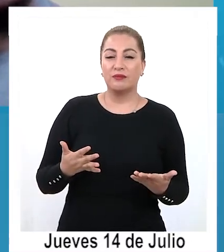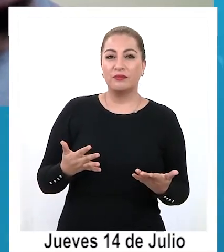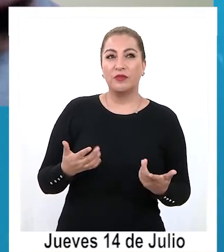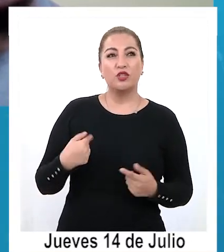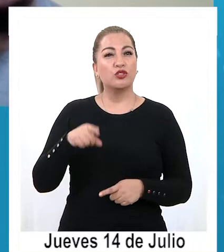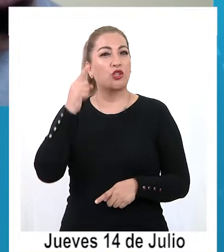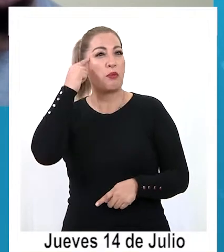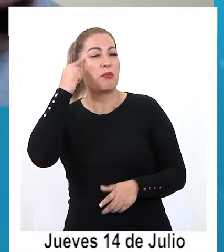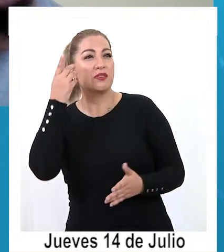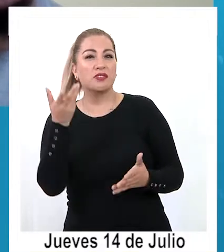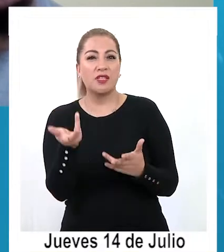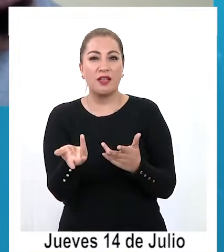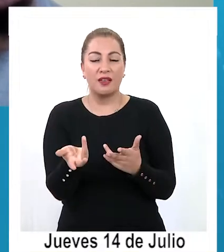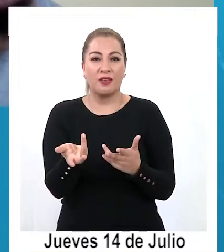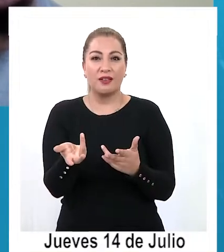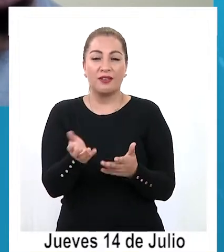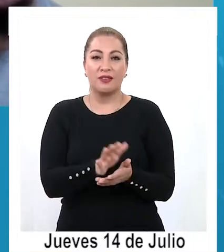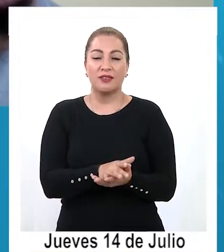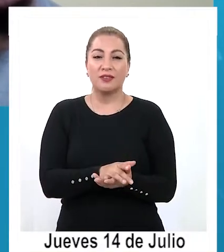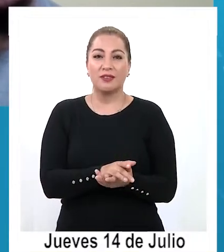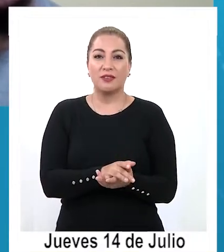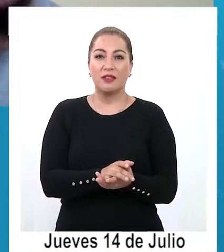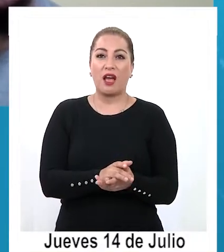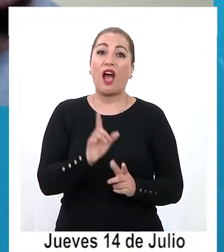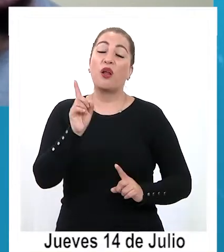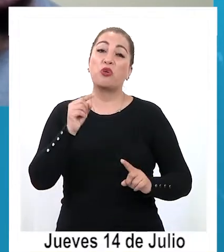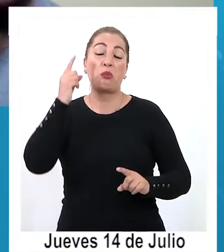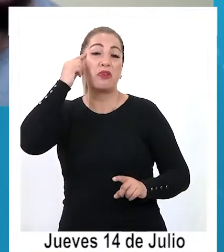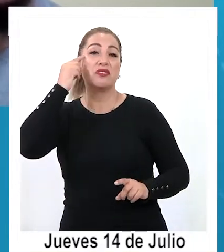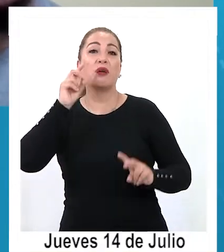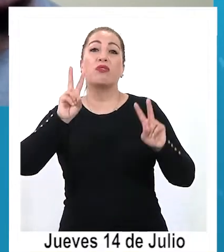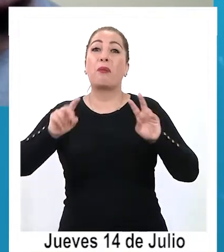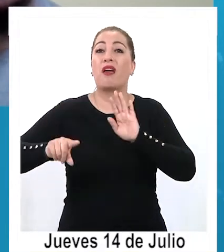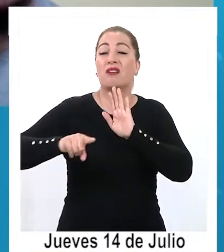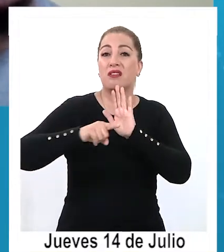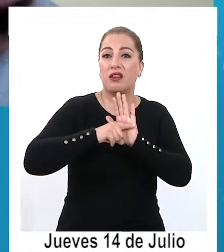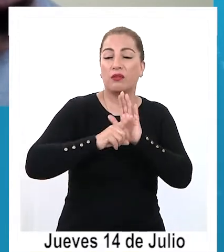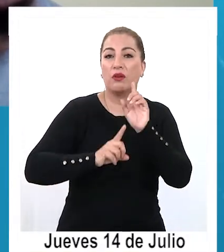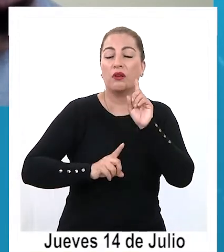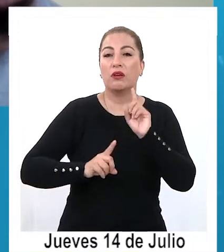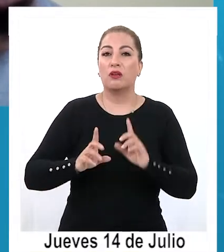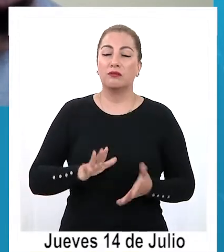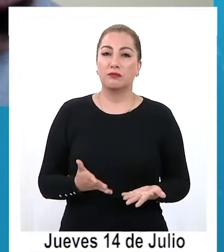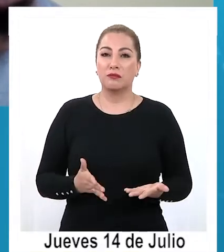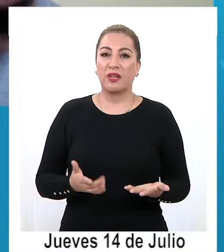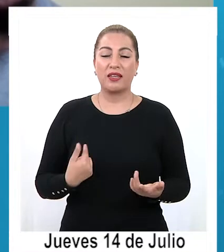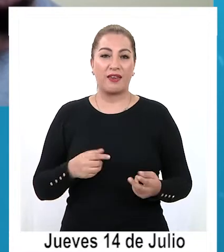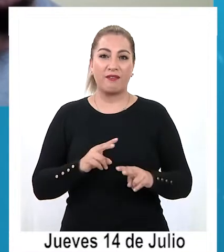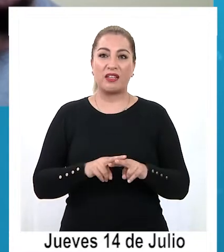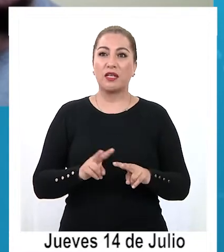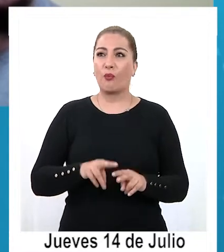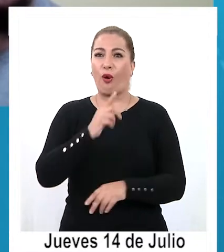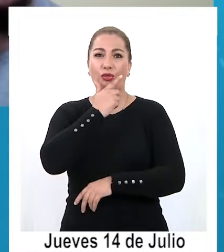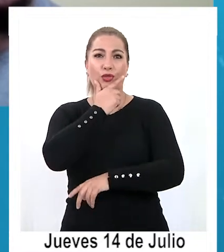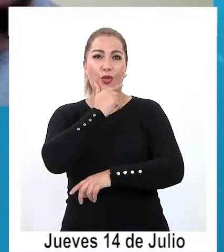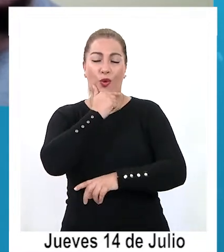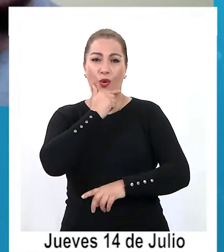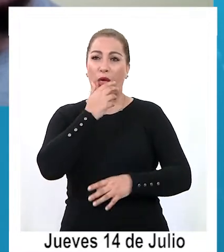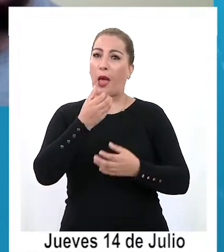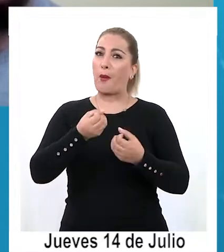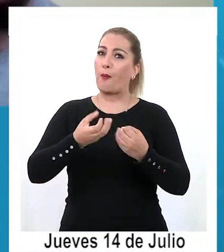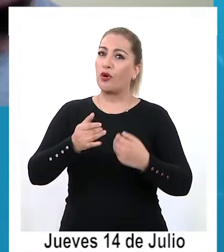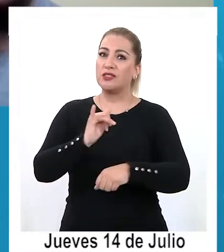podríamos llamar como mucho más pernicioso o negativo, porque sin duda alguna que eso le va a traer incertidumbre a